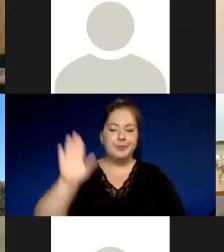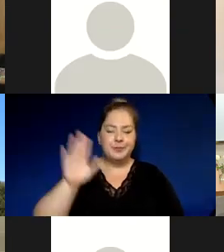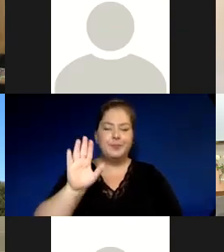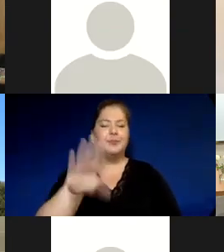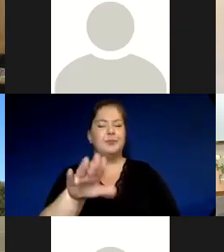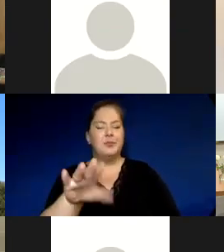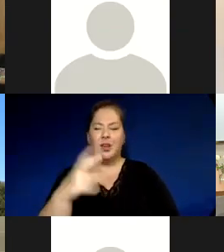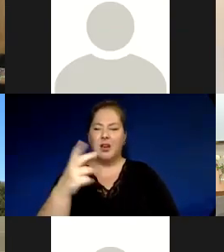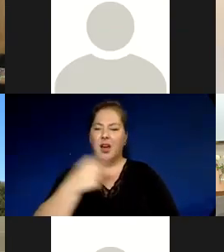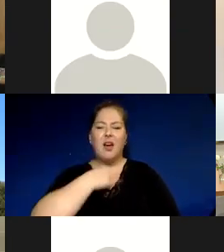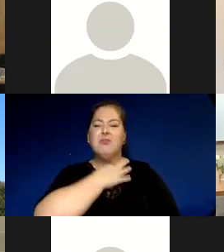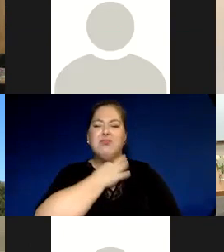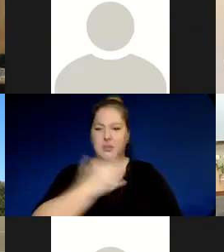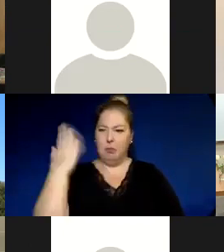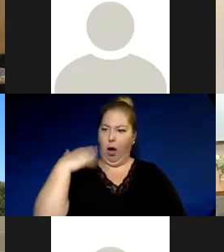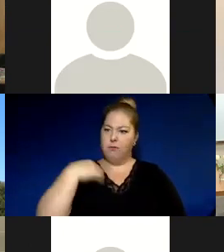explicarnos